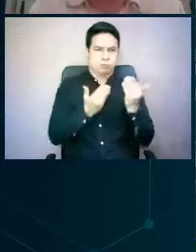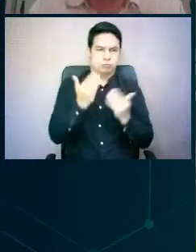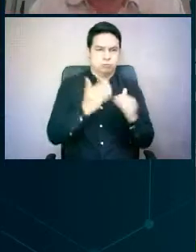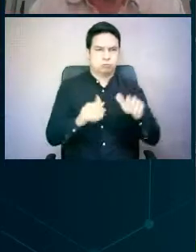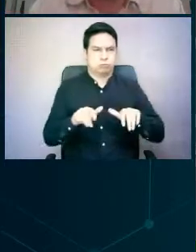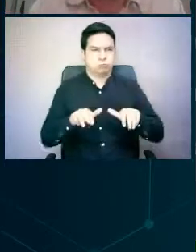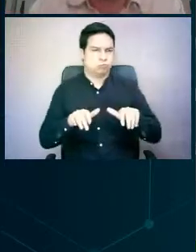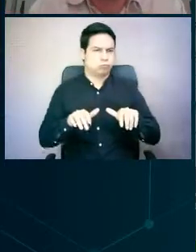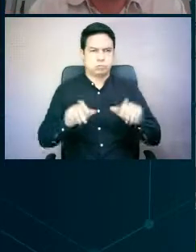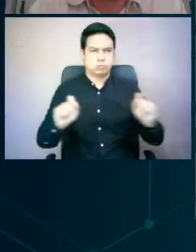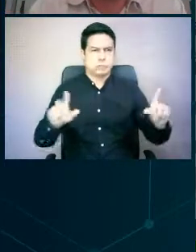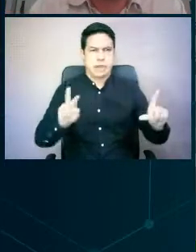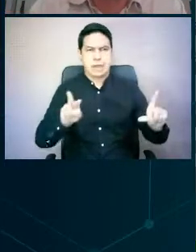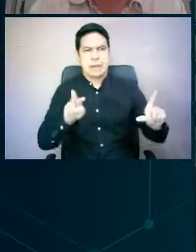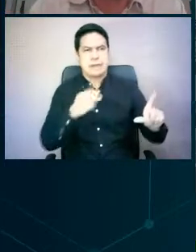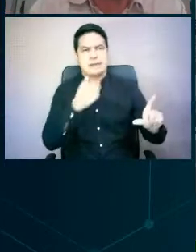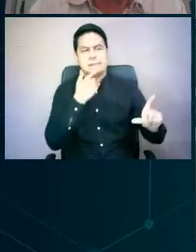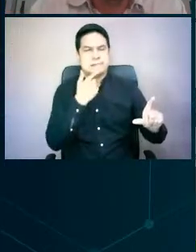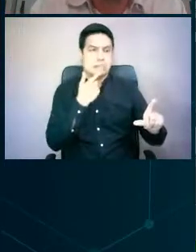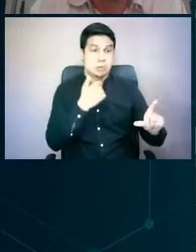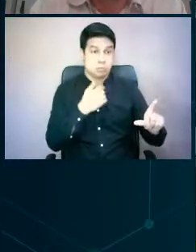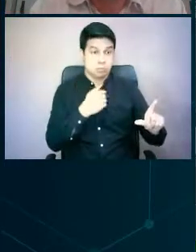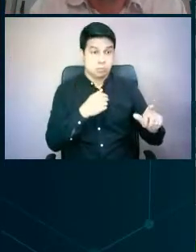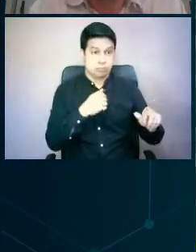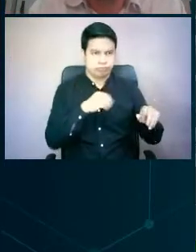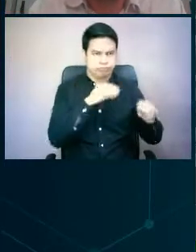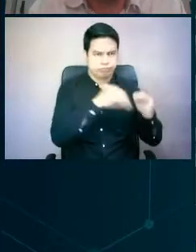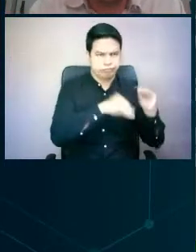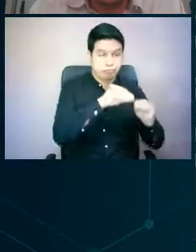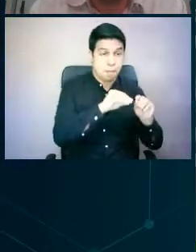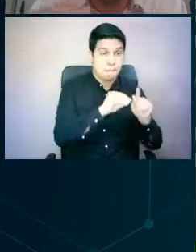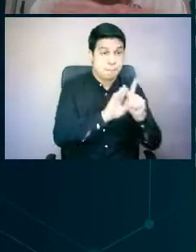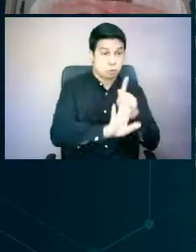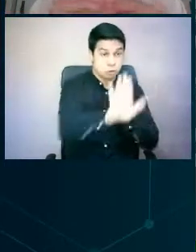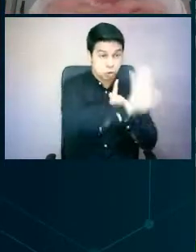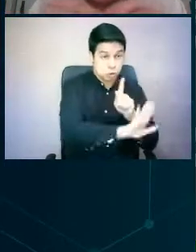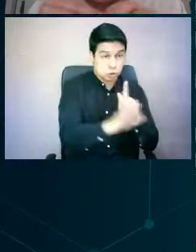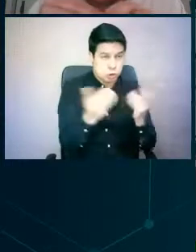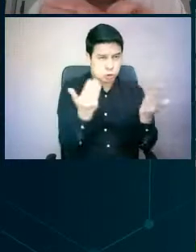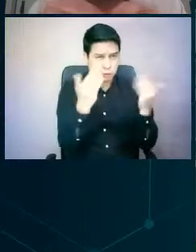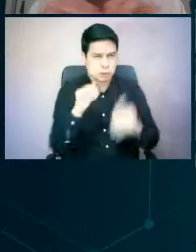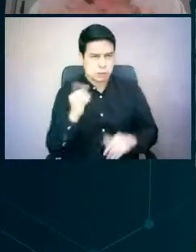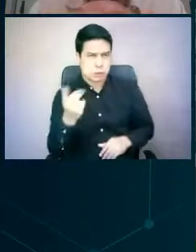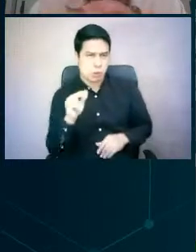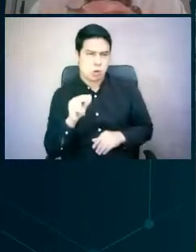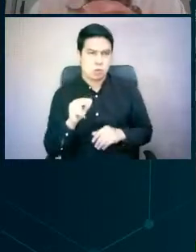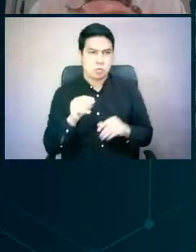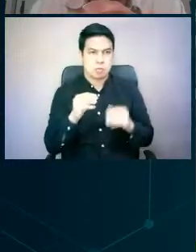para evaluar el desempeño de la protección diferencial bajo una red MPLS.